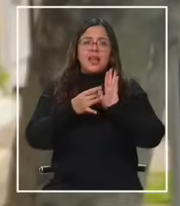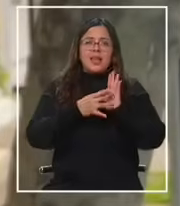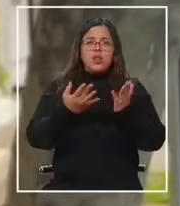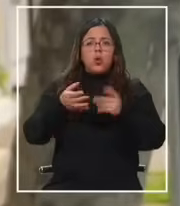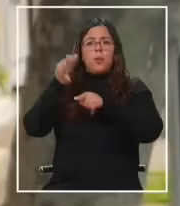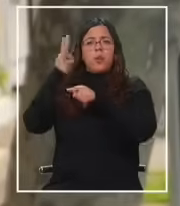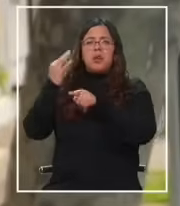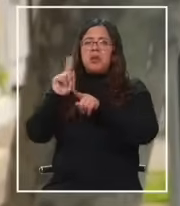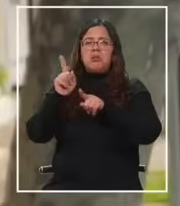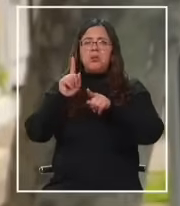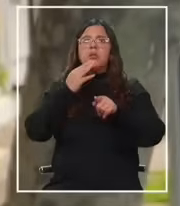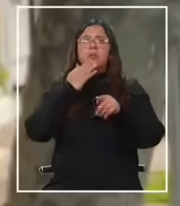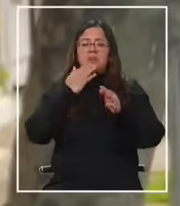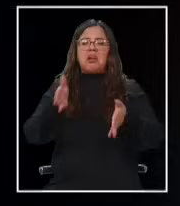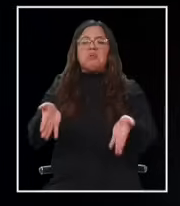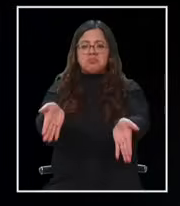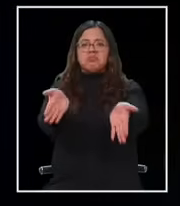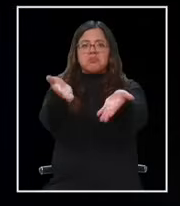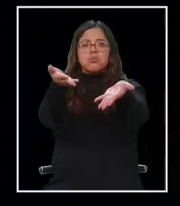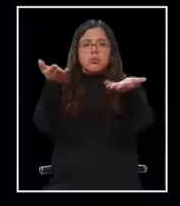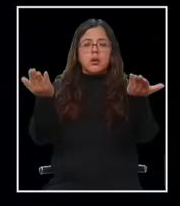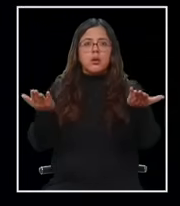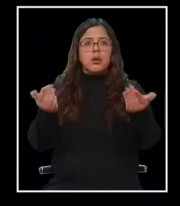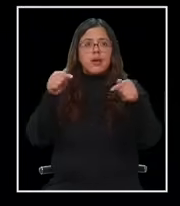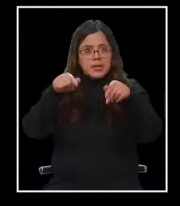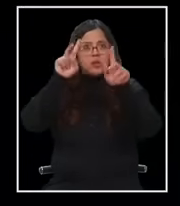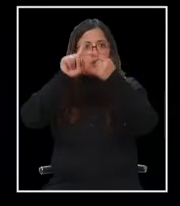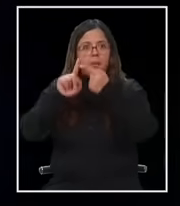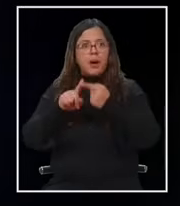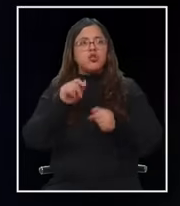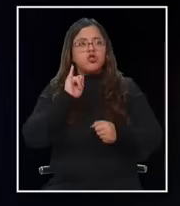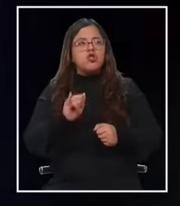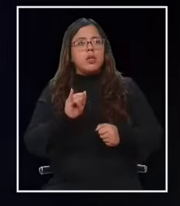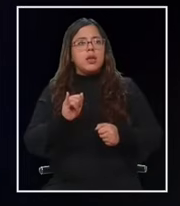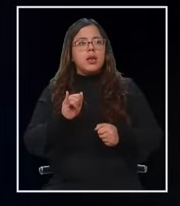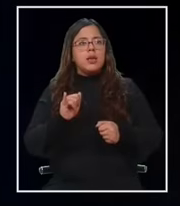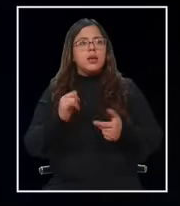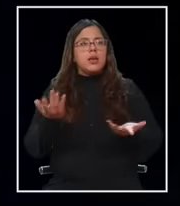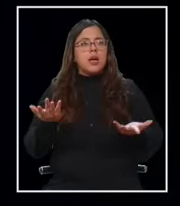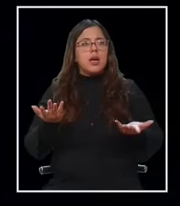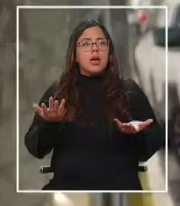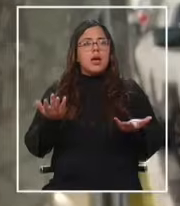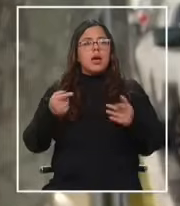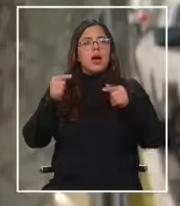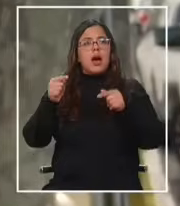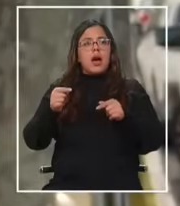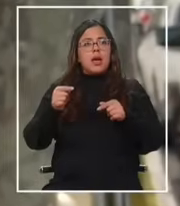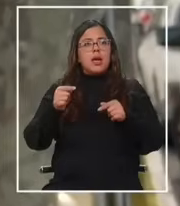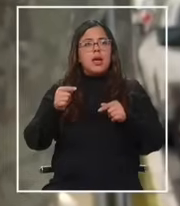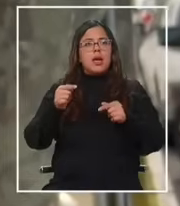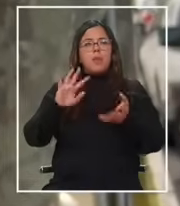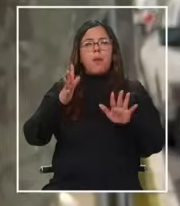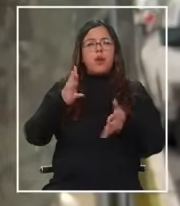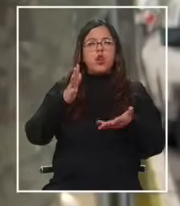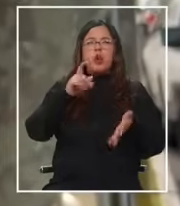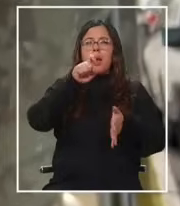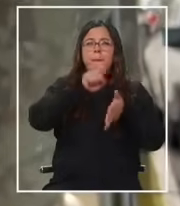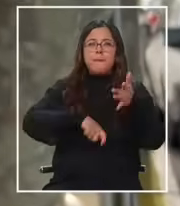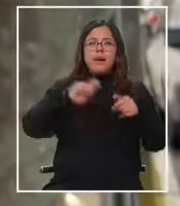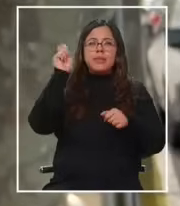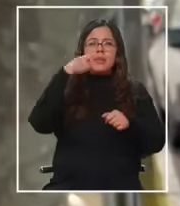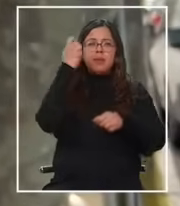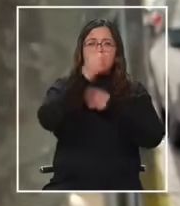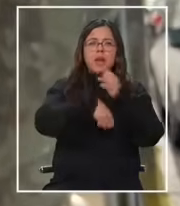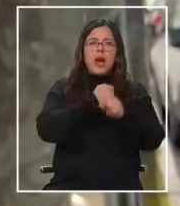lo impidió y además facilitó su ejecución. Es un tipo de participación, aproximadamente, creemos, desde el mes de septiembre del